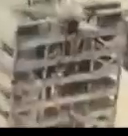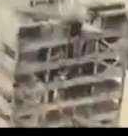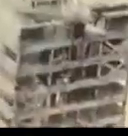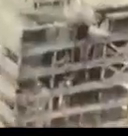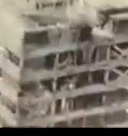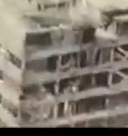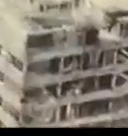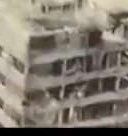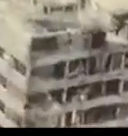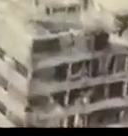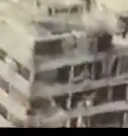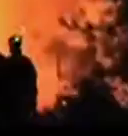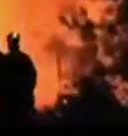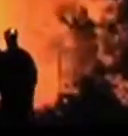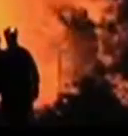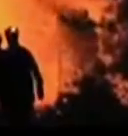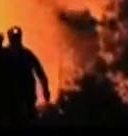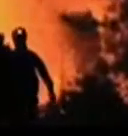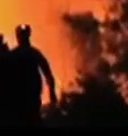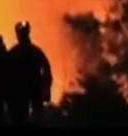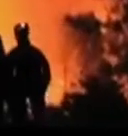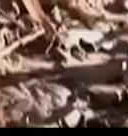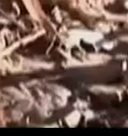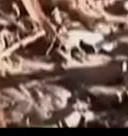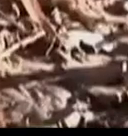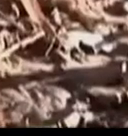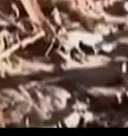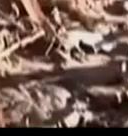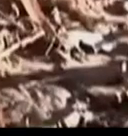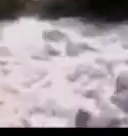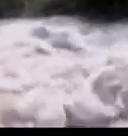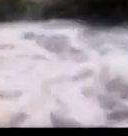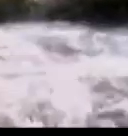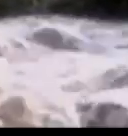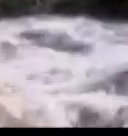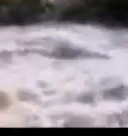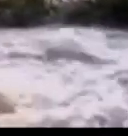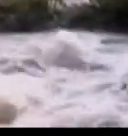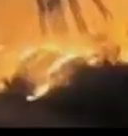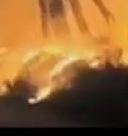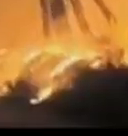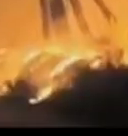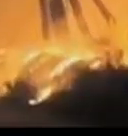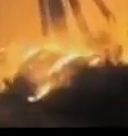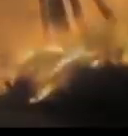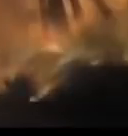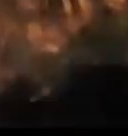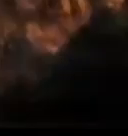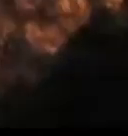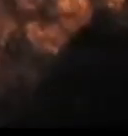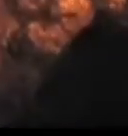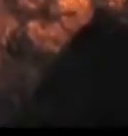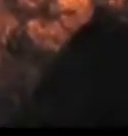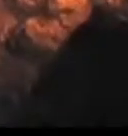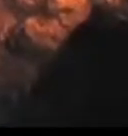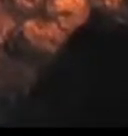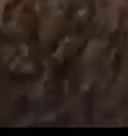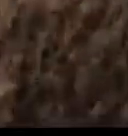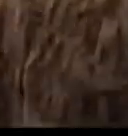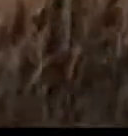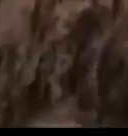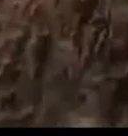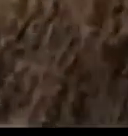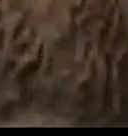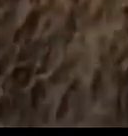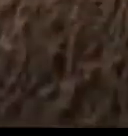Hoy martes 18 de septiembre en Interfaz, surge en México la Escuela Nacional de Protección Civil ENAPROC, una institución